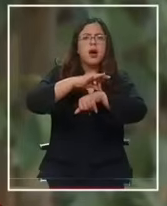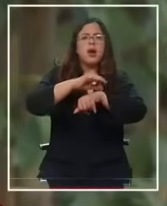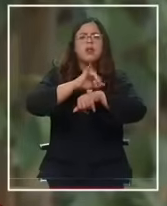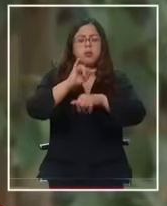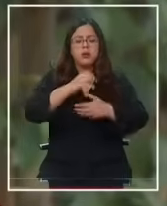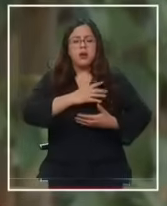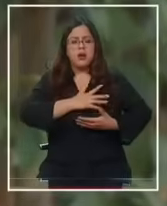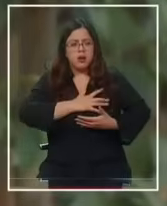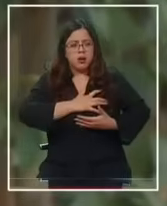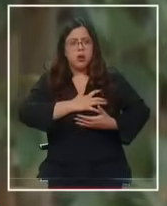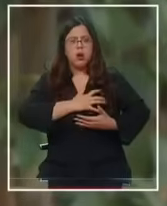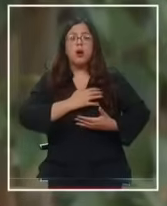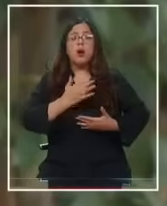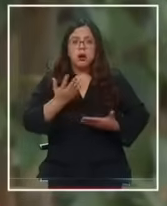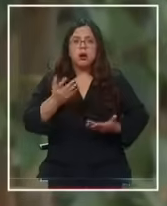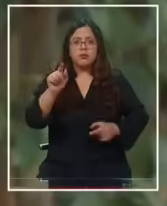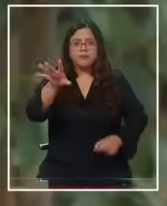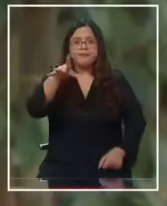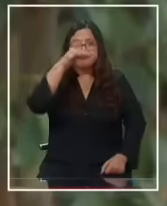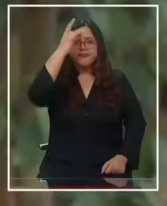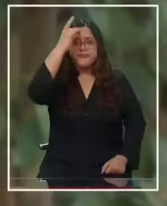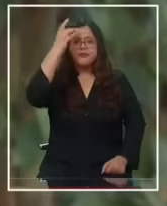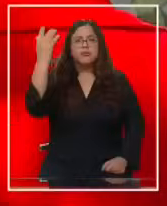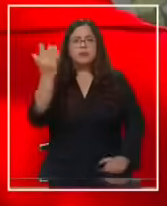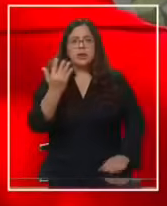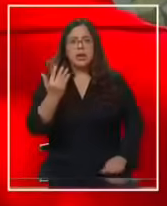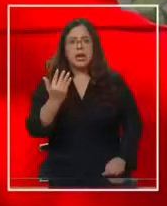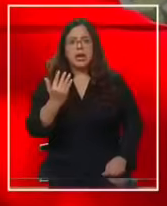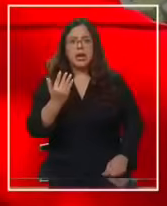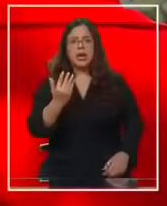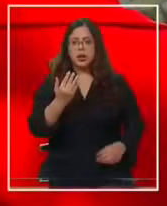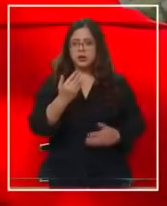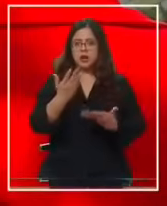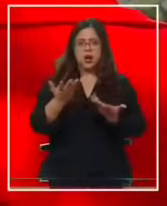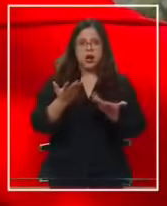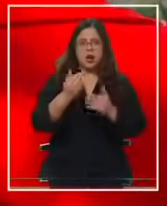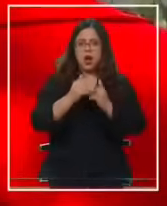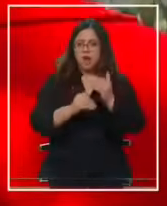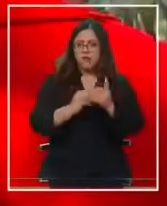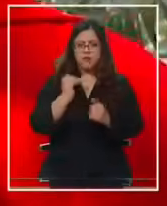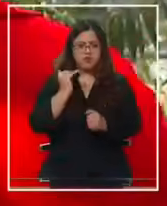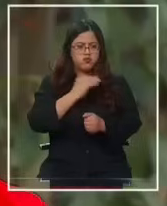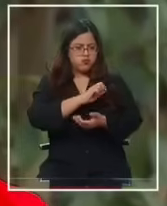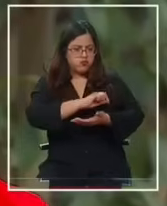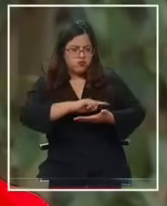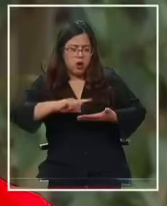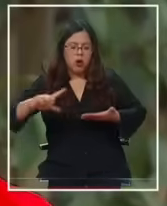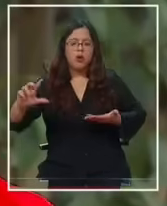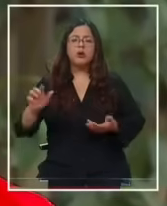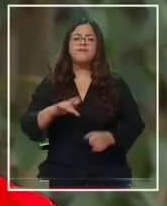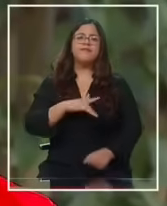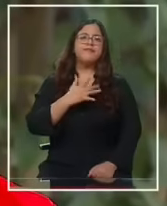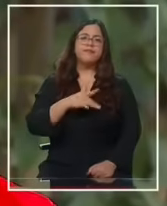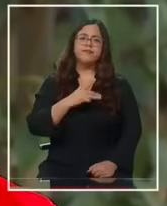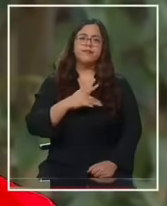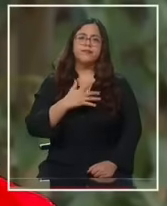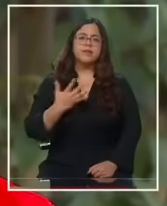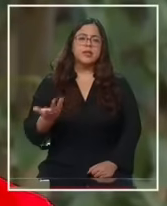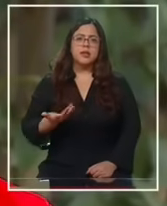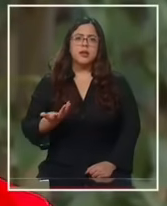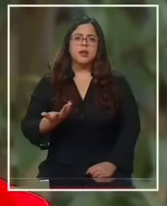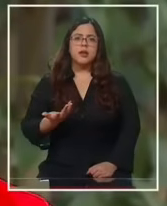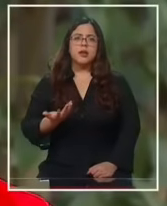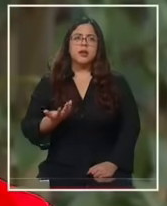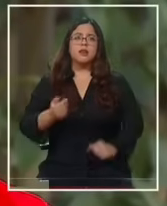palpable, para que te des cuenta la manera en que progresa. Y lamentablemente